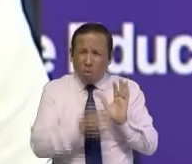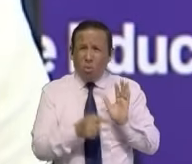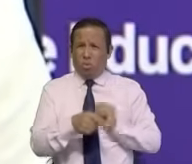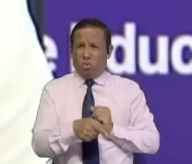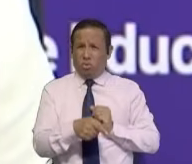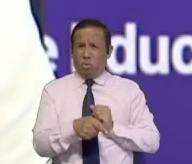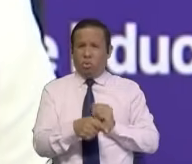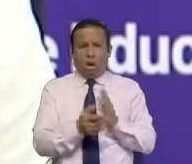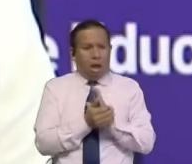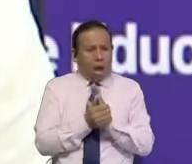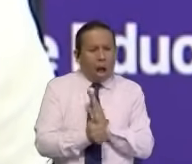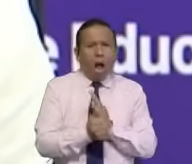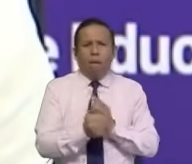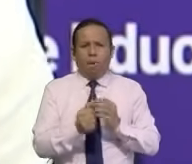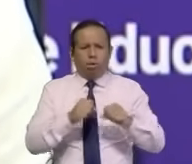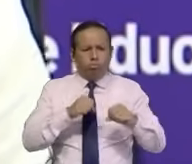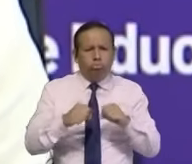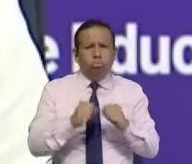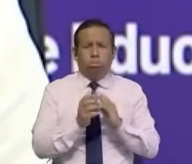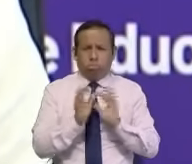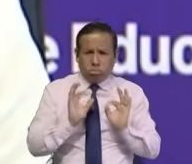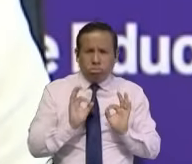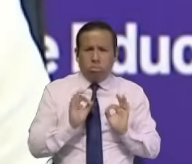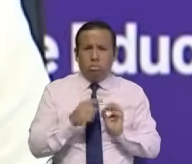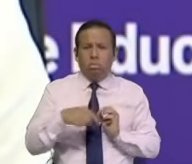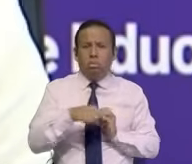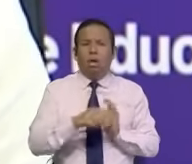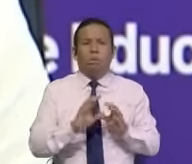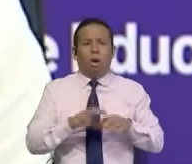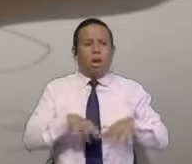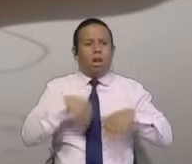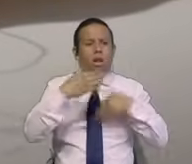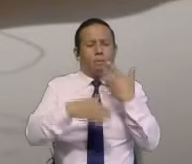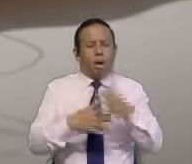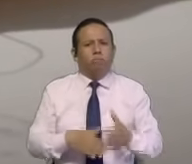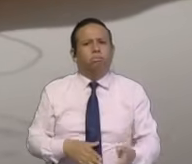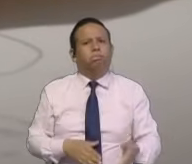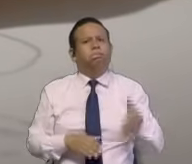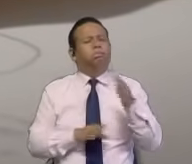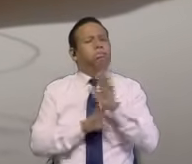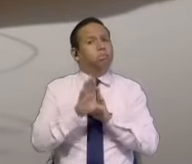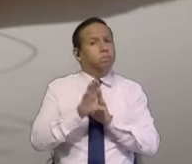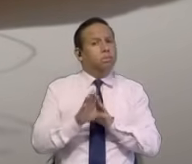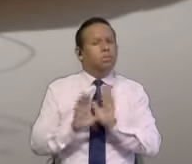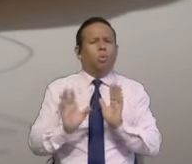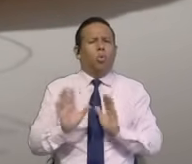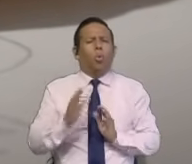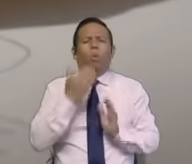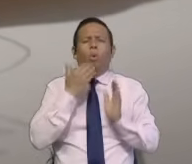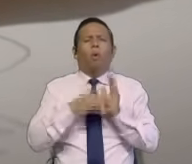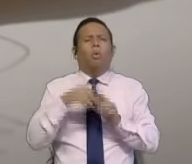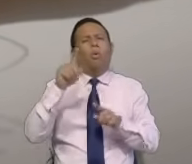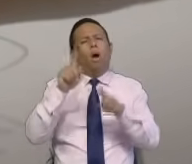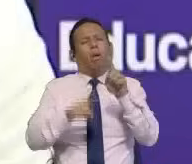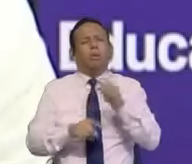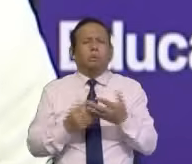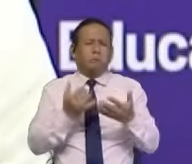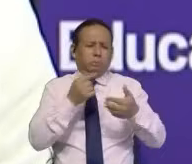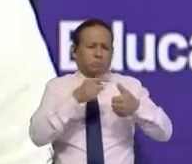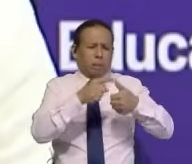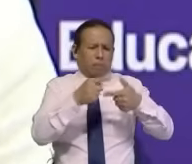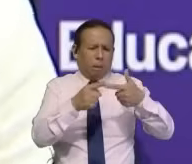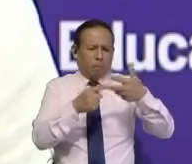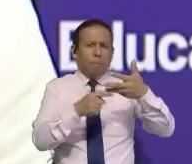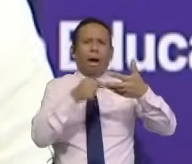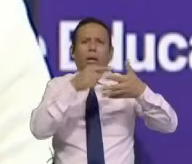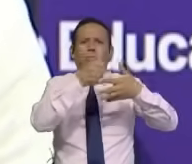esas habilidades o esas competencias para poder aplicarlo en la vida real. Simplemente repiten el año por una calificación y se